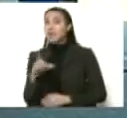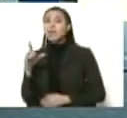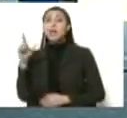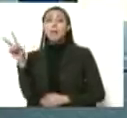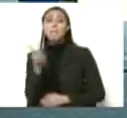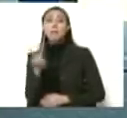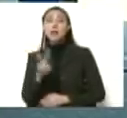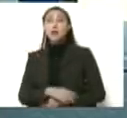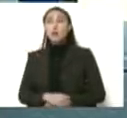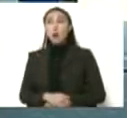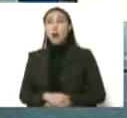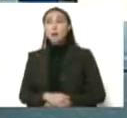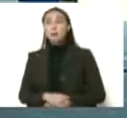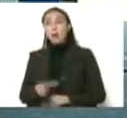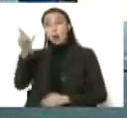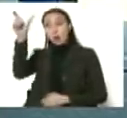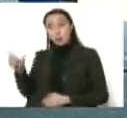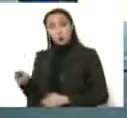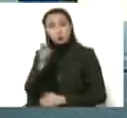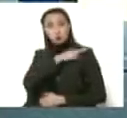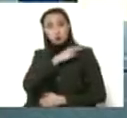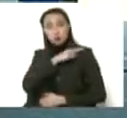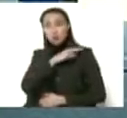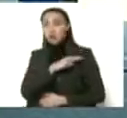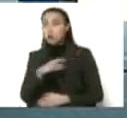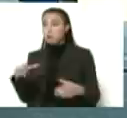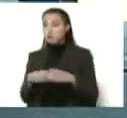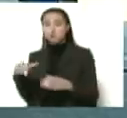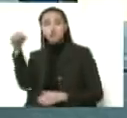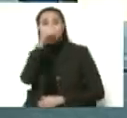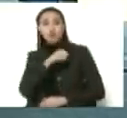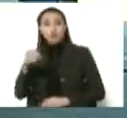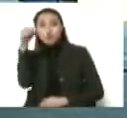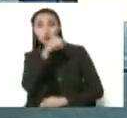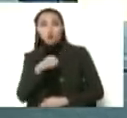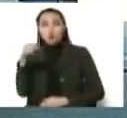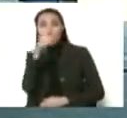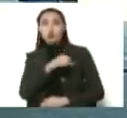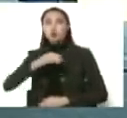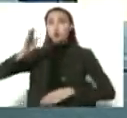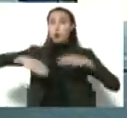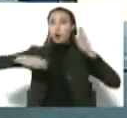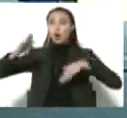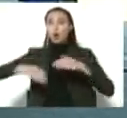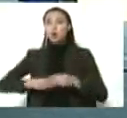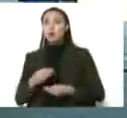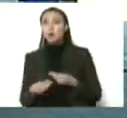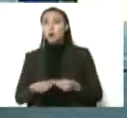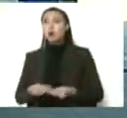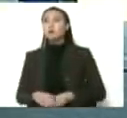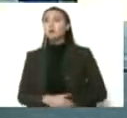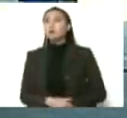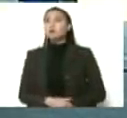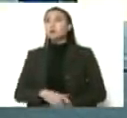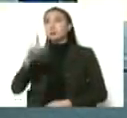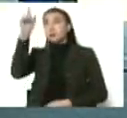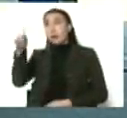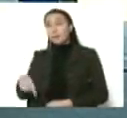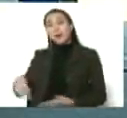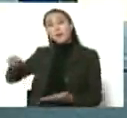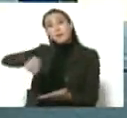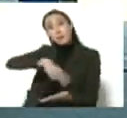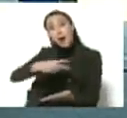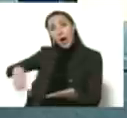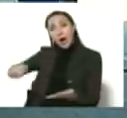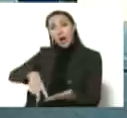Director Juan Pérez, a todos los músicos, a las bailarinas, a